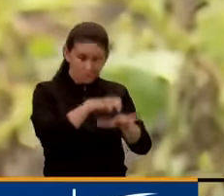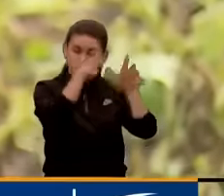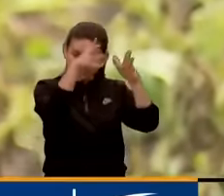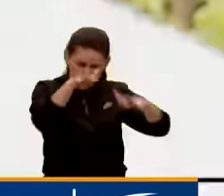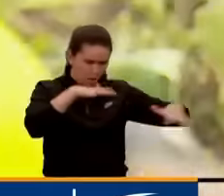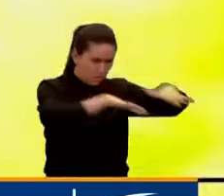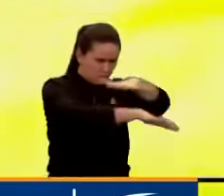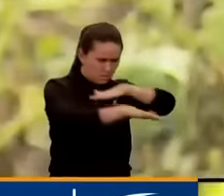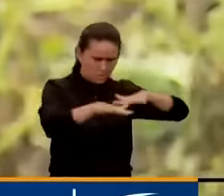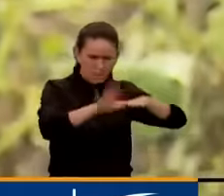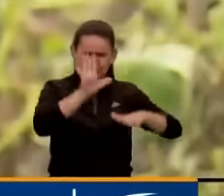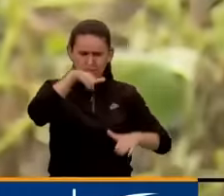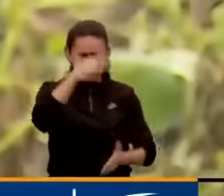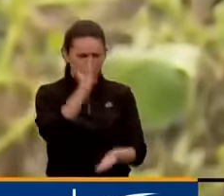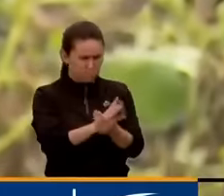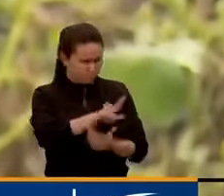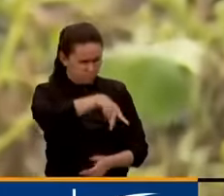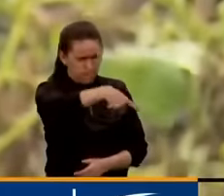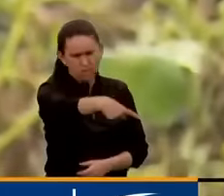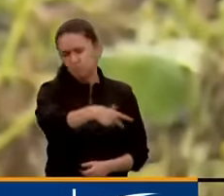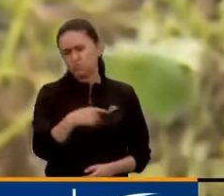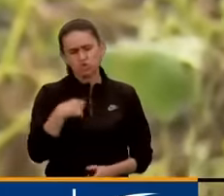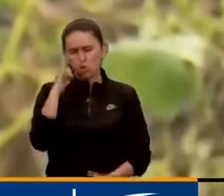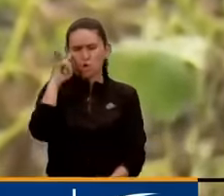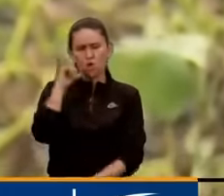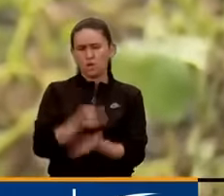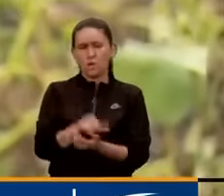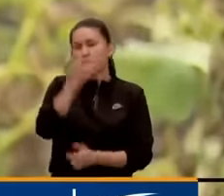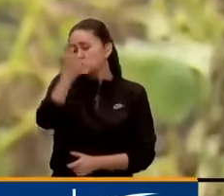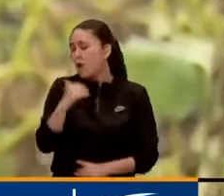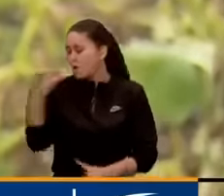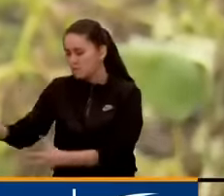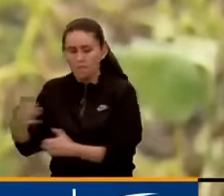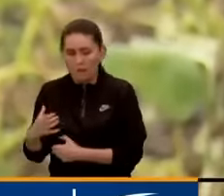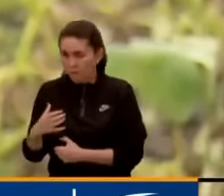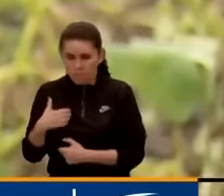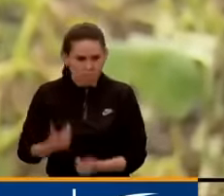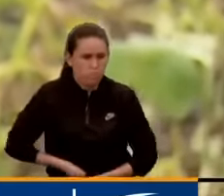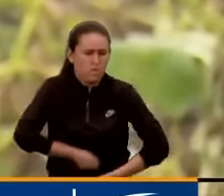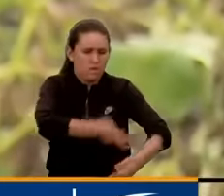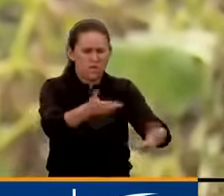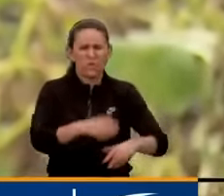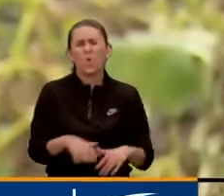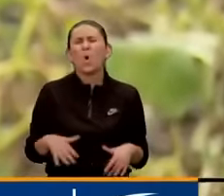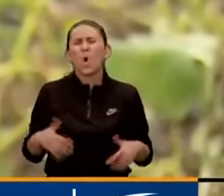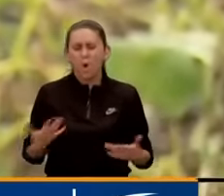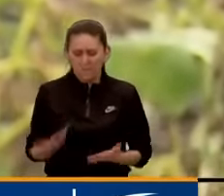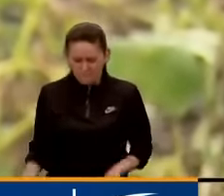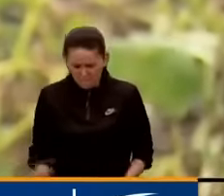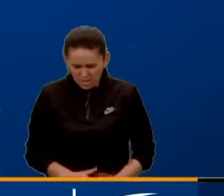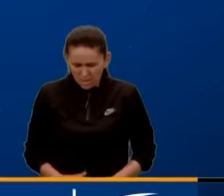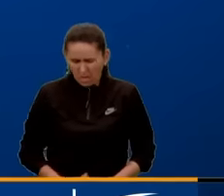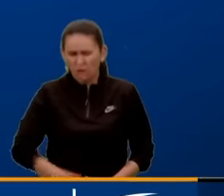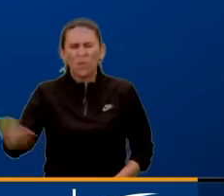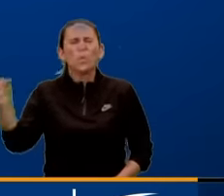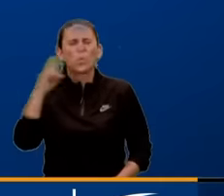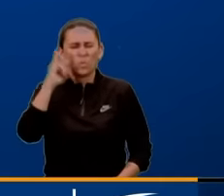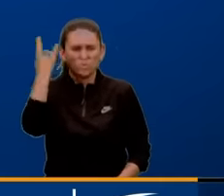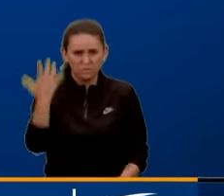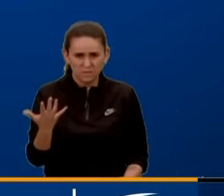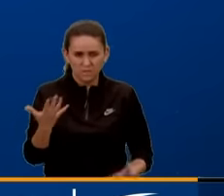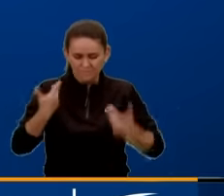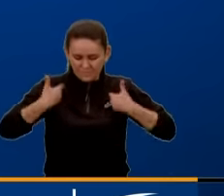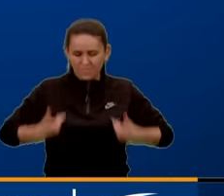niño parezca por ahí botado en camino, alguien me lo botó por ahí, alguien. Porque el niño cómo se va a quitar el pañal, él tenía un